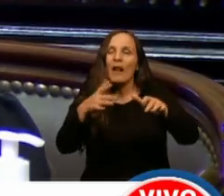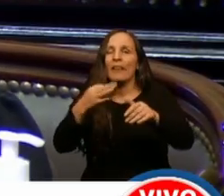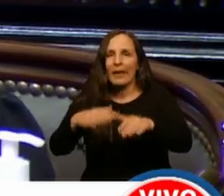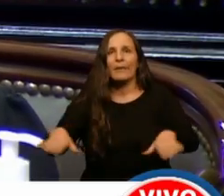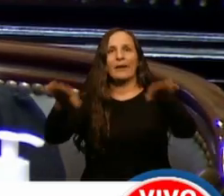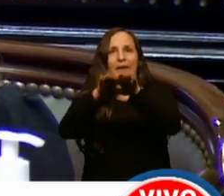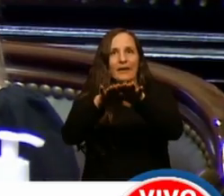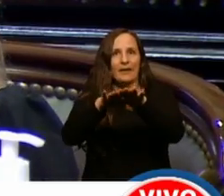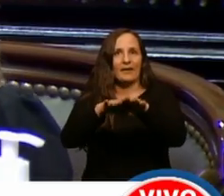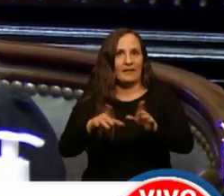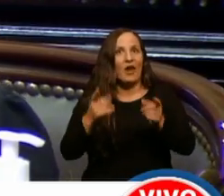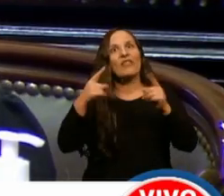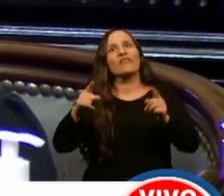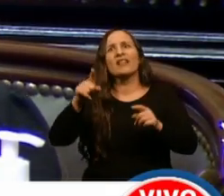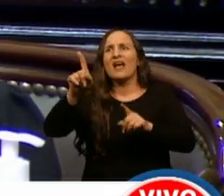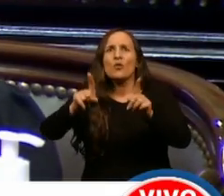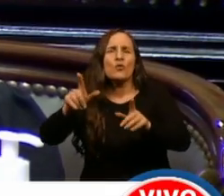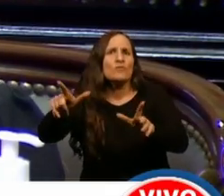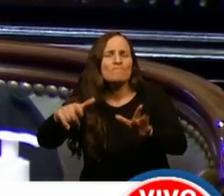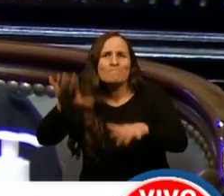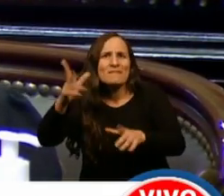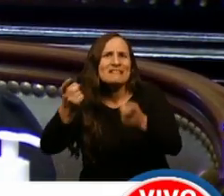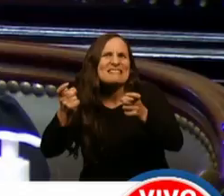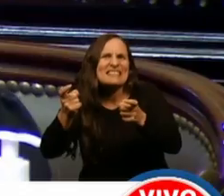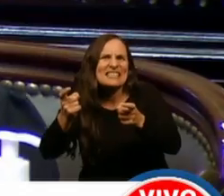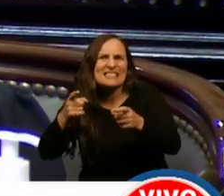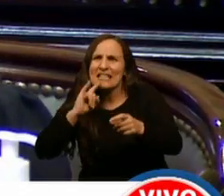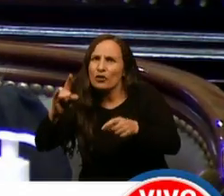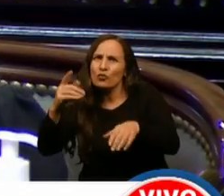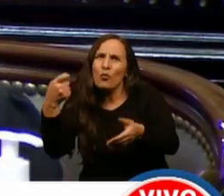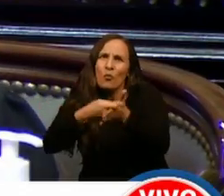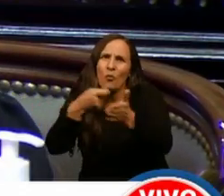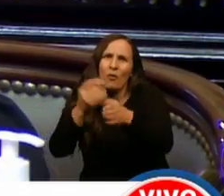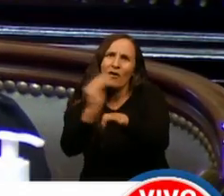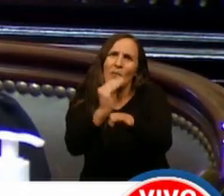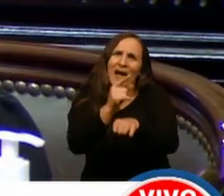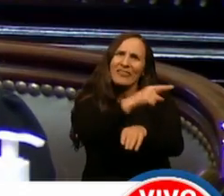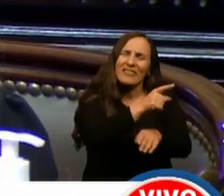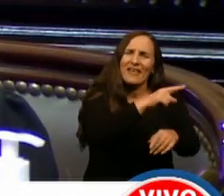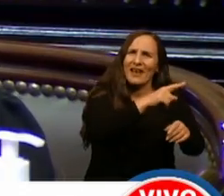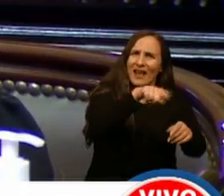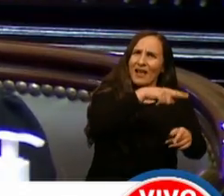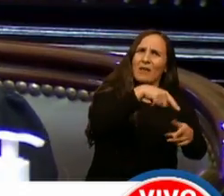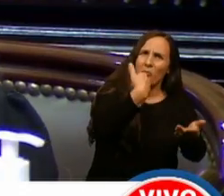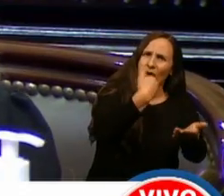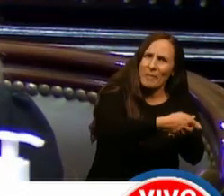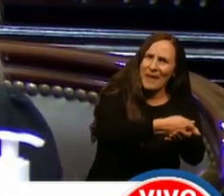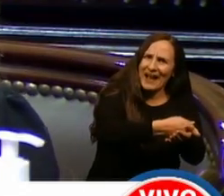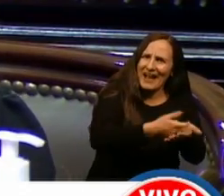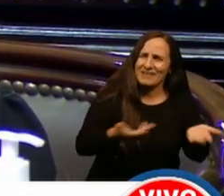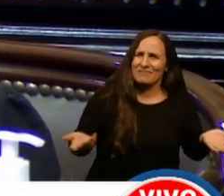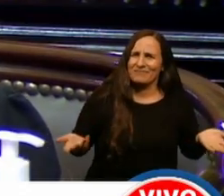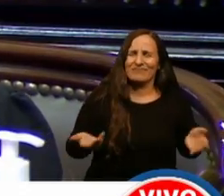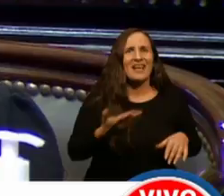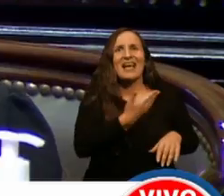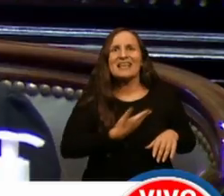necesitan hoy el auxilio del estado terminan subsidiando al servicio de quienes pueden pagarlos un estado inteligente es el que en